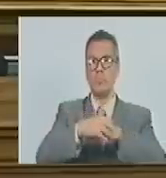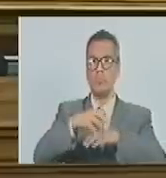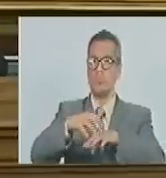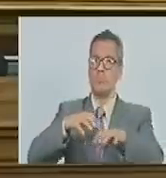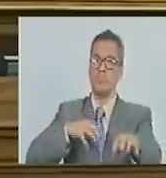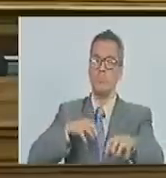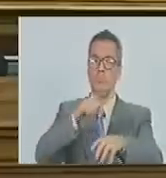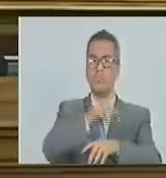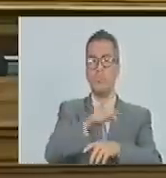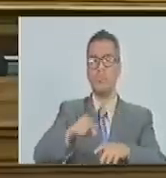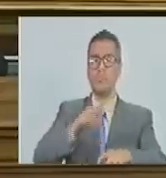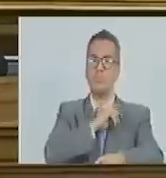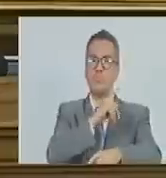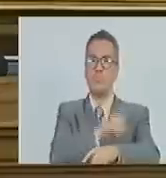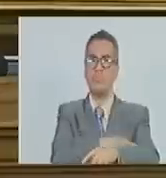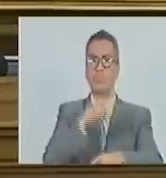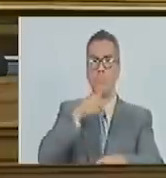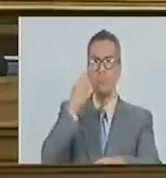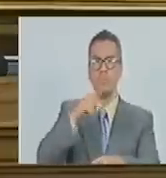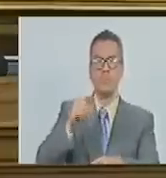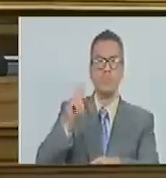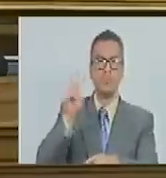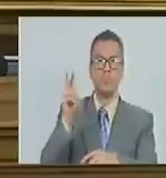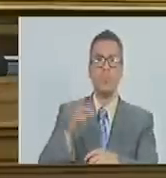fuerzas políticas de Venezuela.